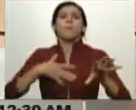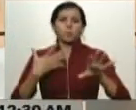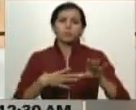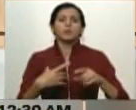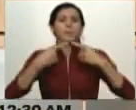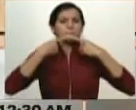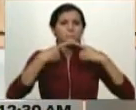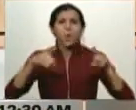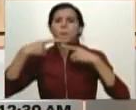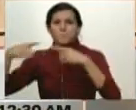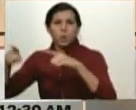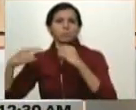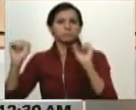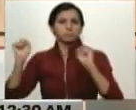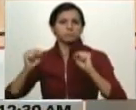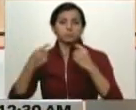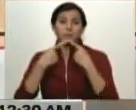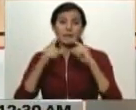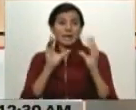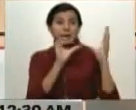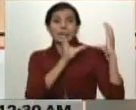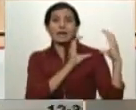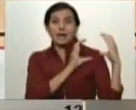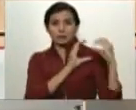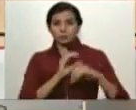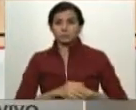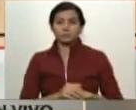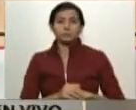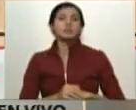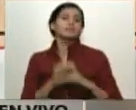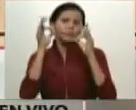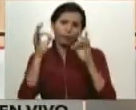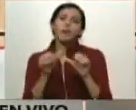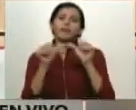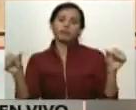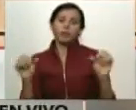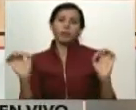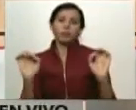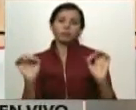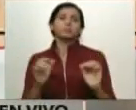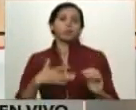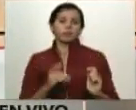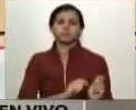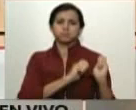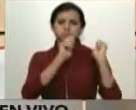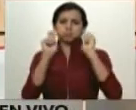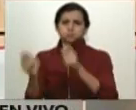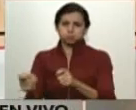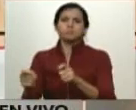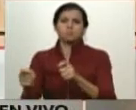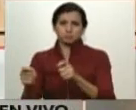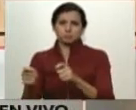que ellos, todos estos cargos que ya son irreversibles o adjudicables, puedan ser